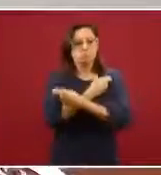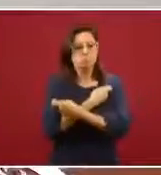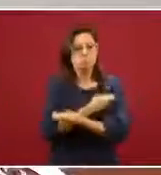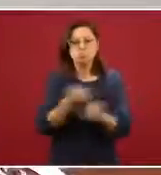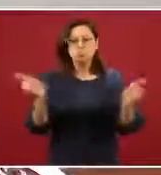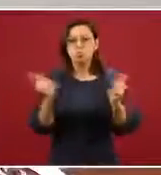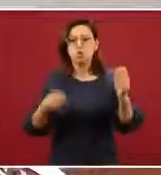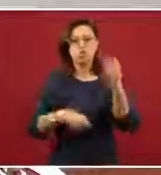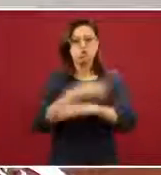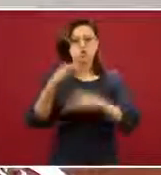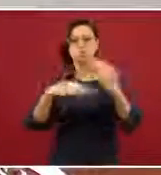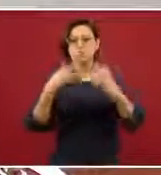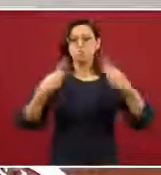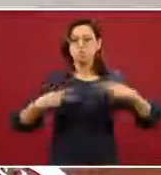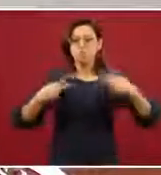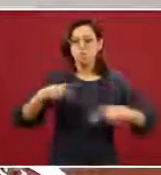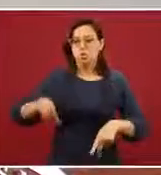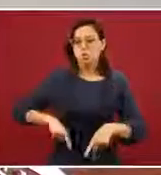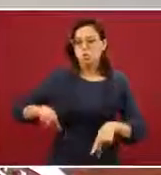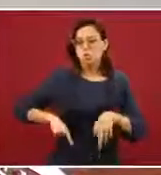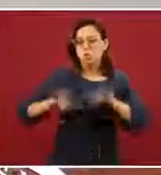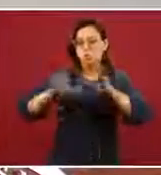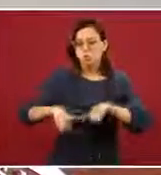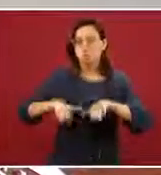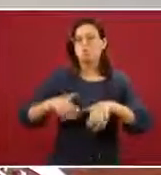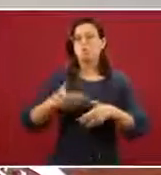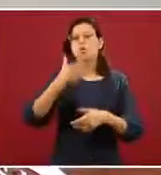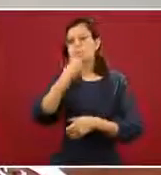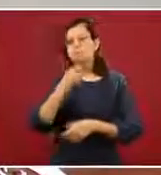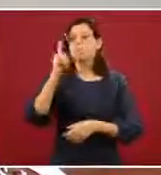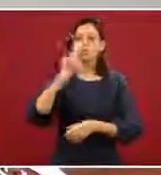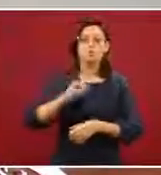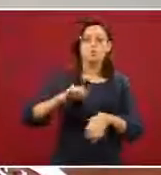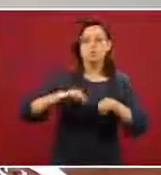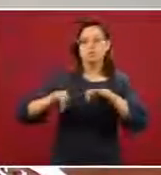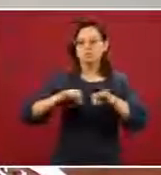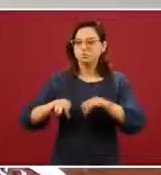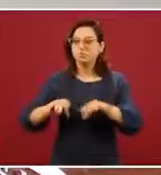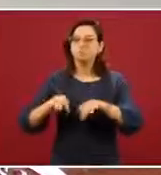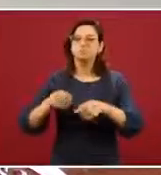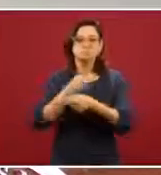los funcionarios, a todas las trabajadoras, a todos los trabajadores y trabajadoras.